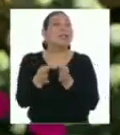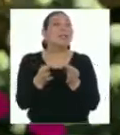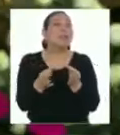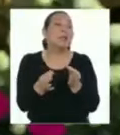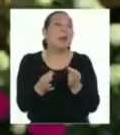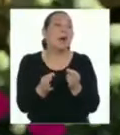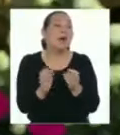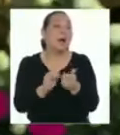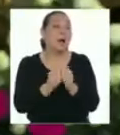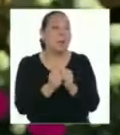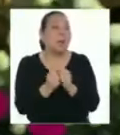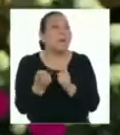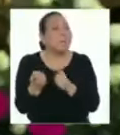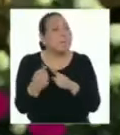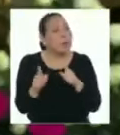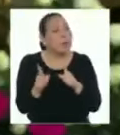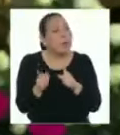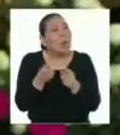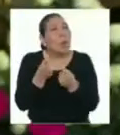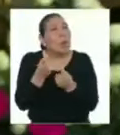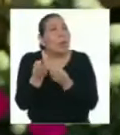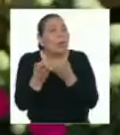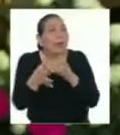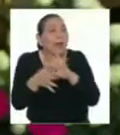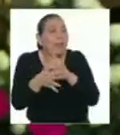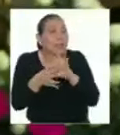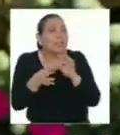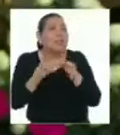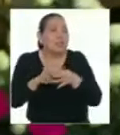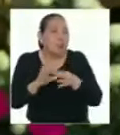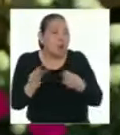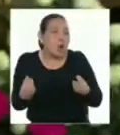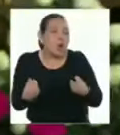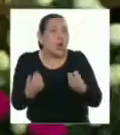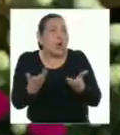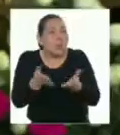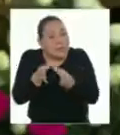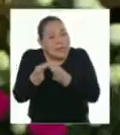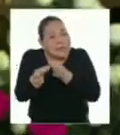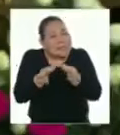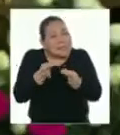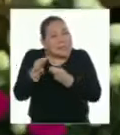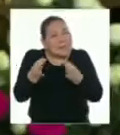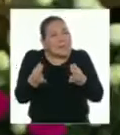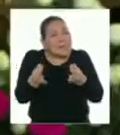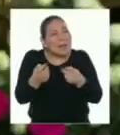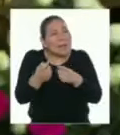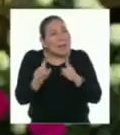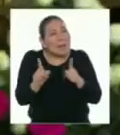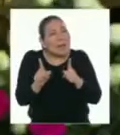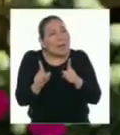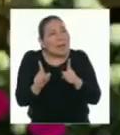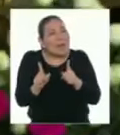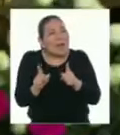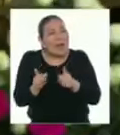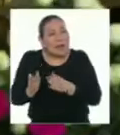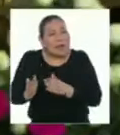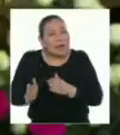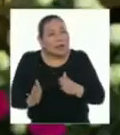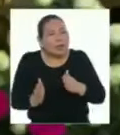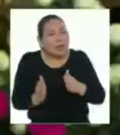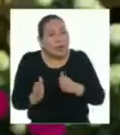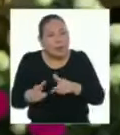Pero Jesús retoma ese texto y trata de hacer ver que si bien la viña del Señor es